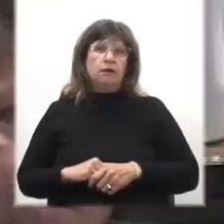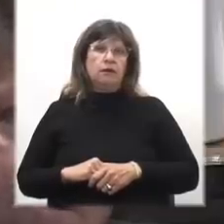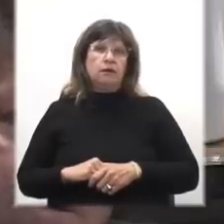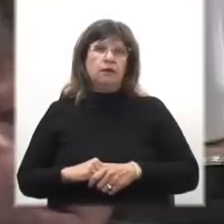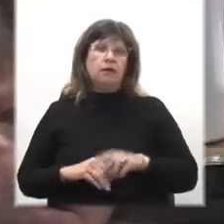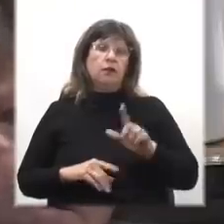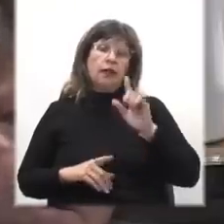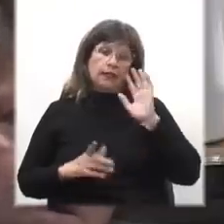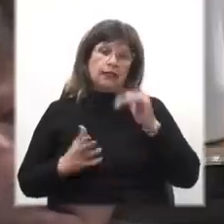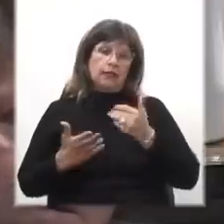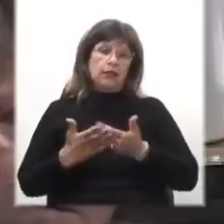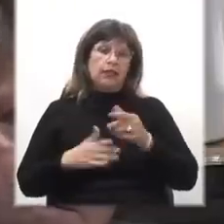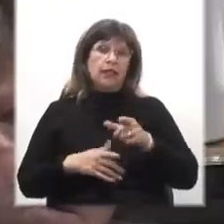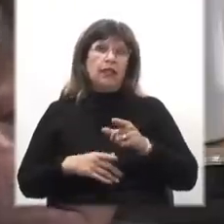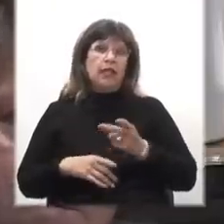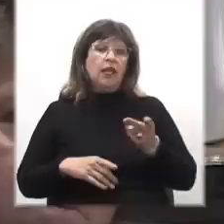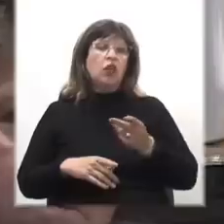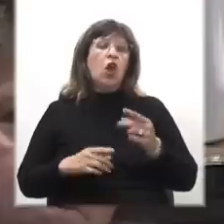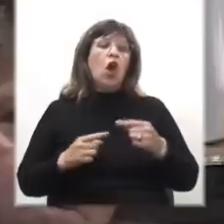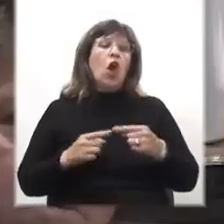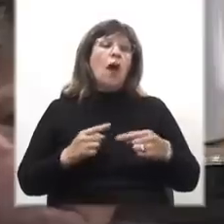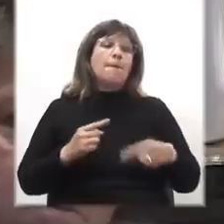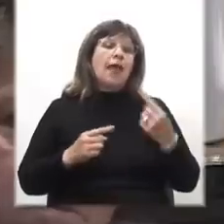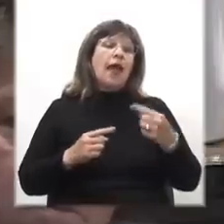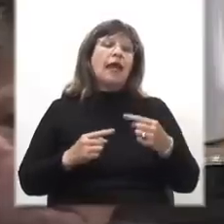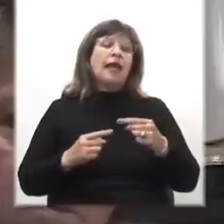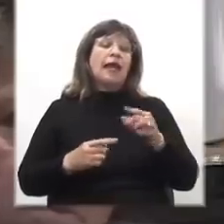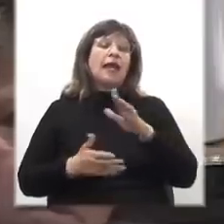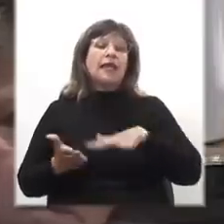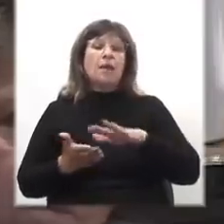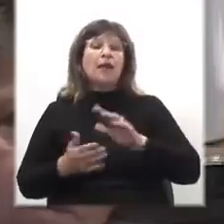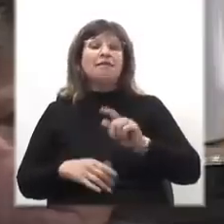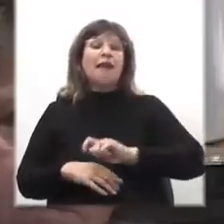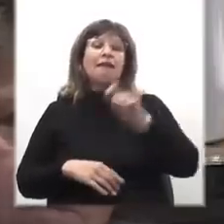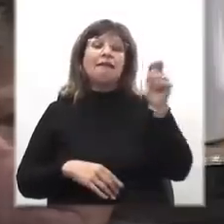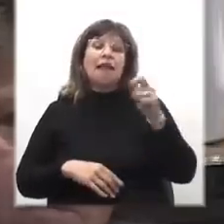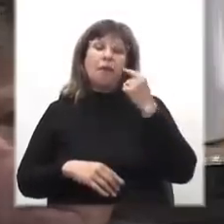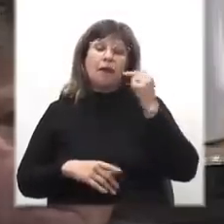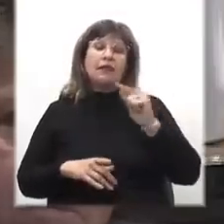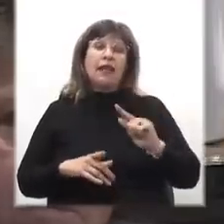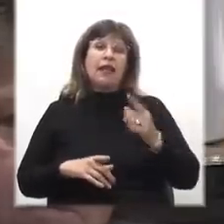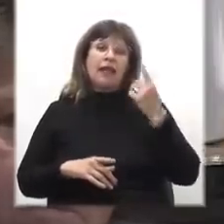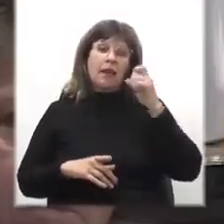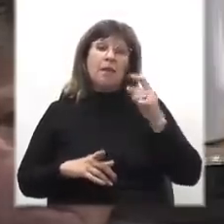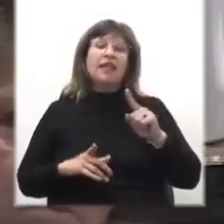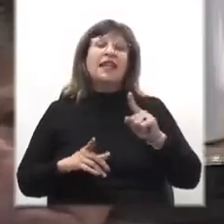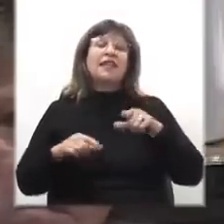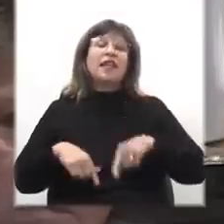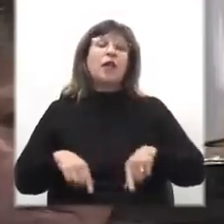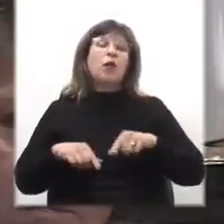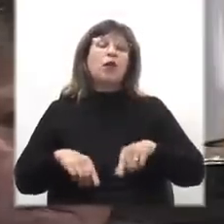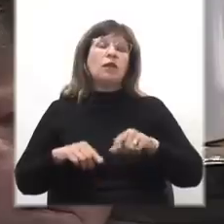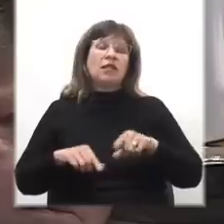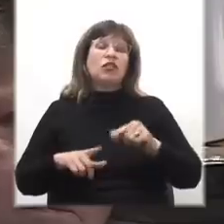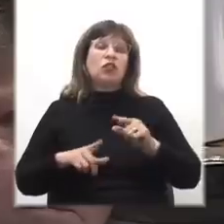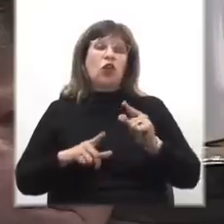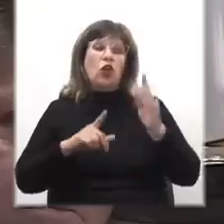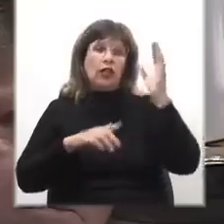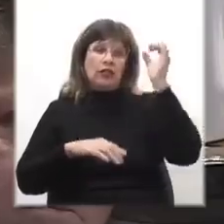Que se está planteando entre el peaje y la Plaza Independencia, inventada por un ministro de Transporte paralelo que tenemos